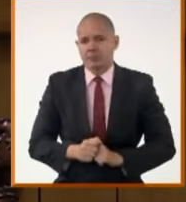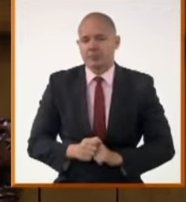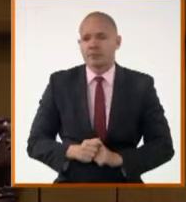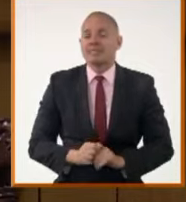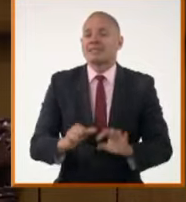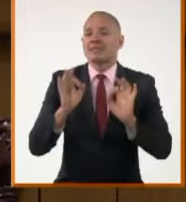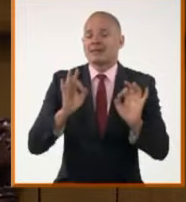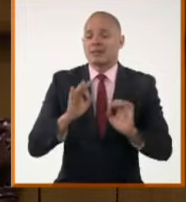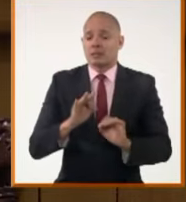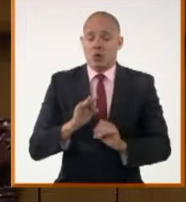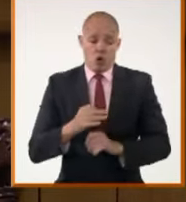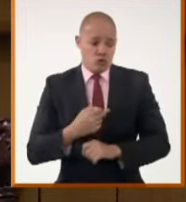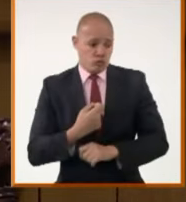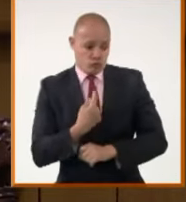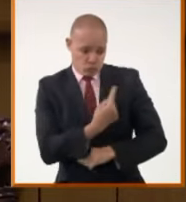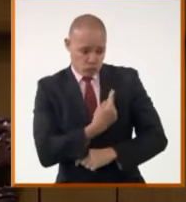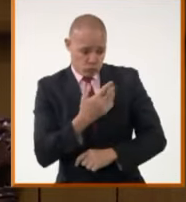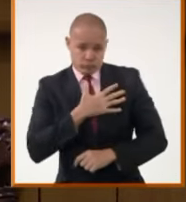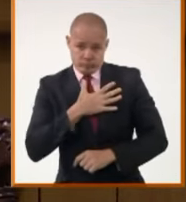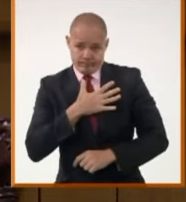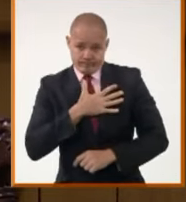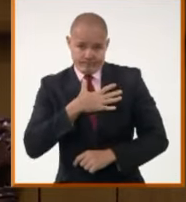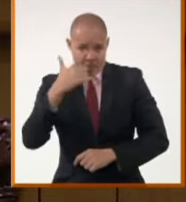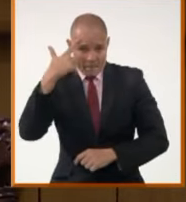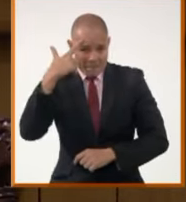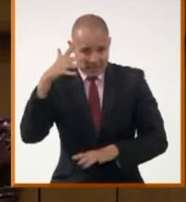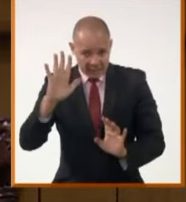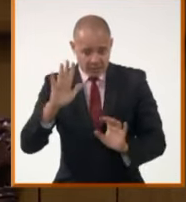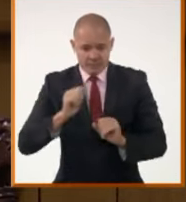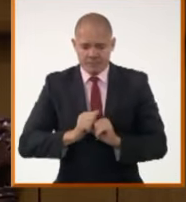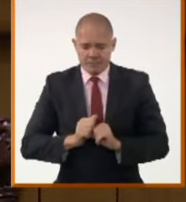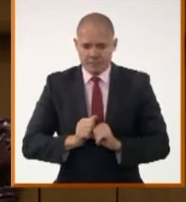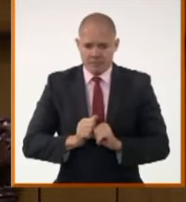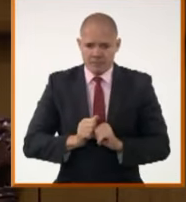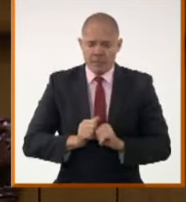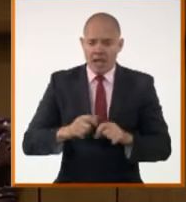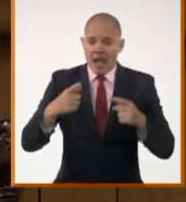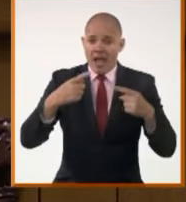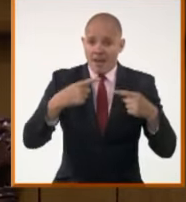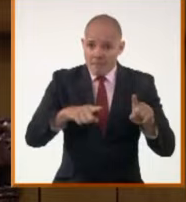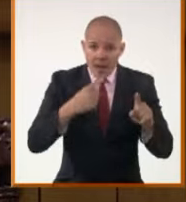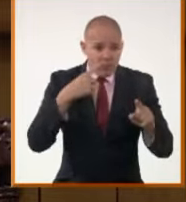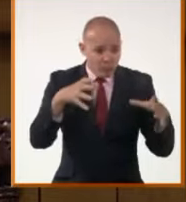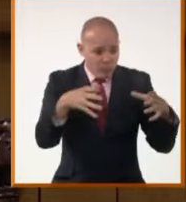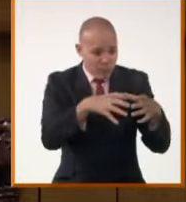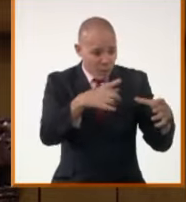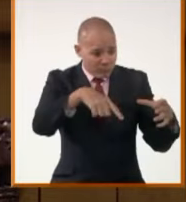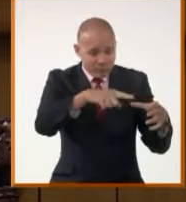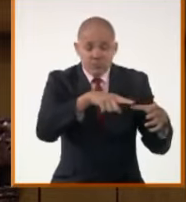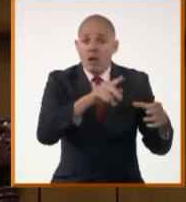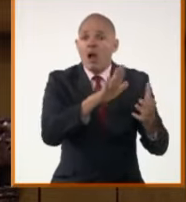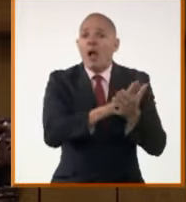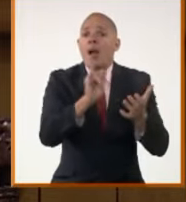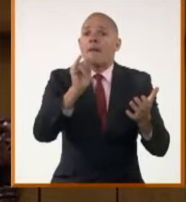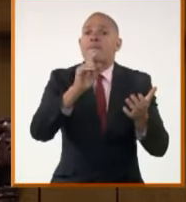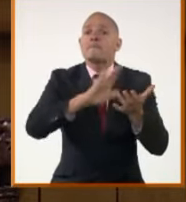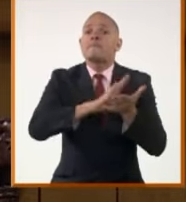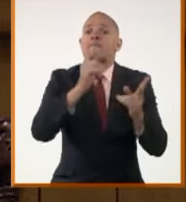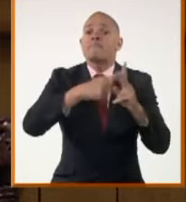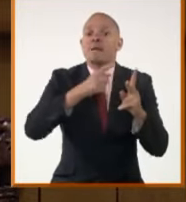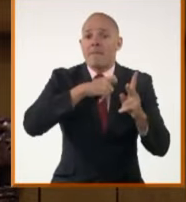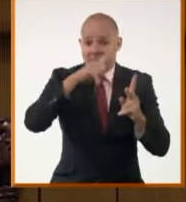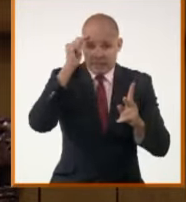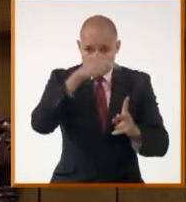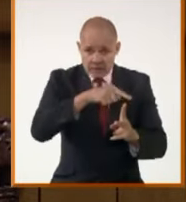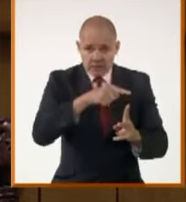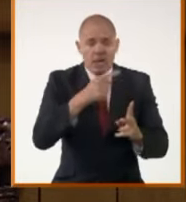consideramos que la decisión de pasar a aprobar las MIPYMES fue una decisión correcta. Además,